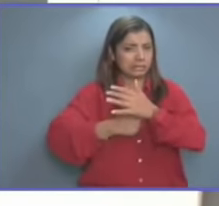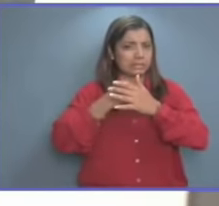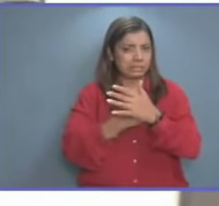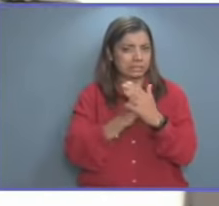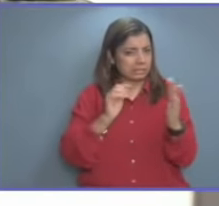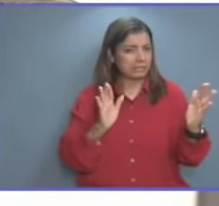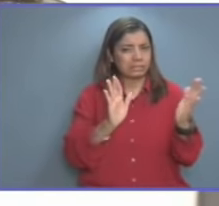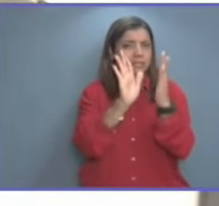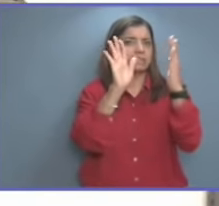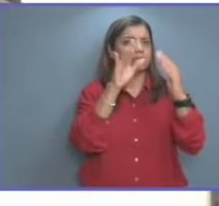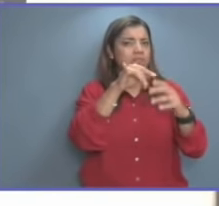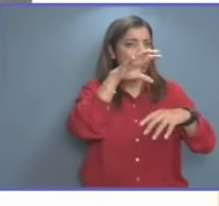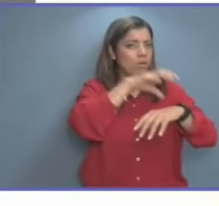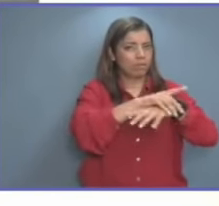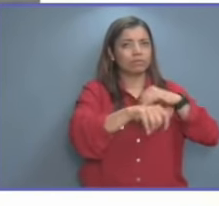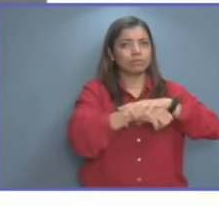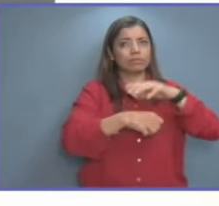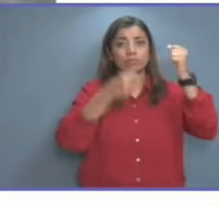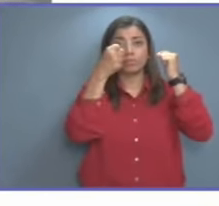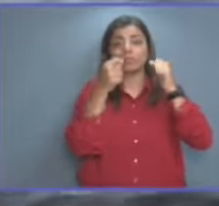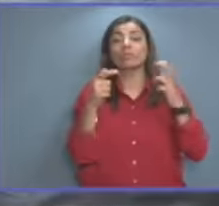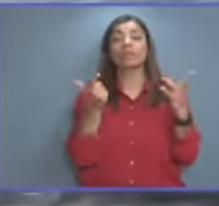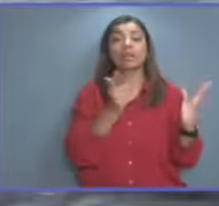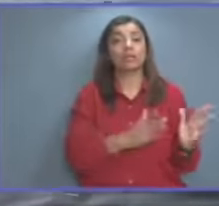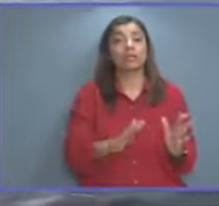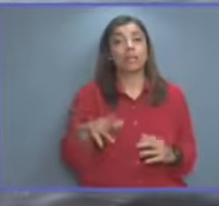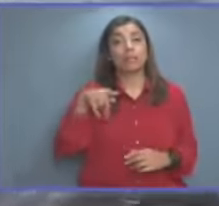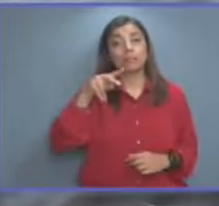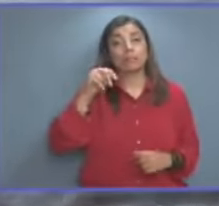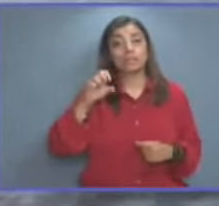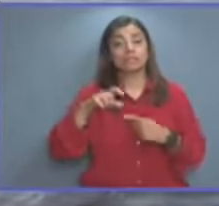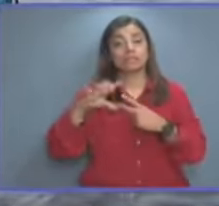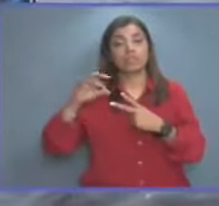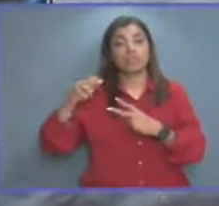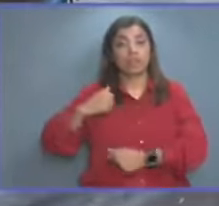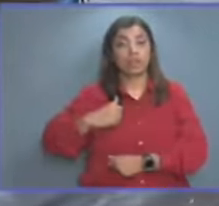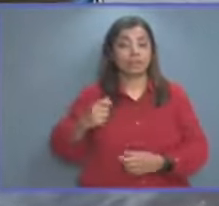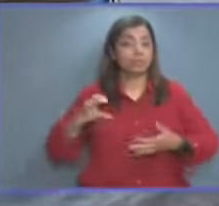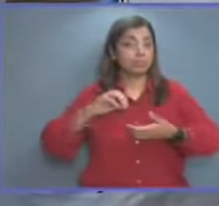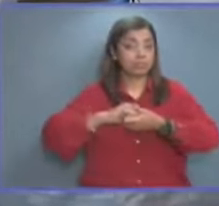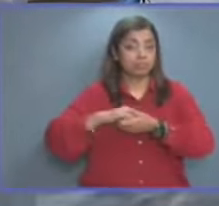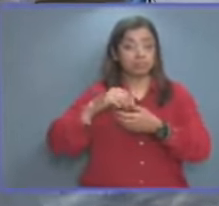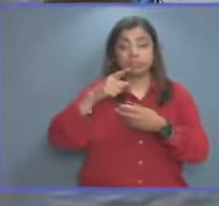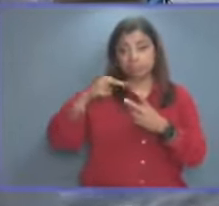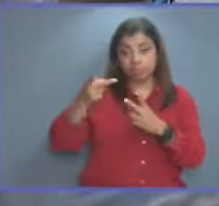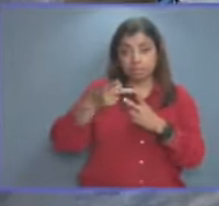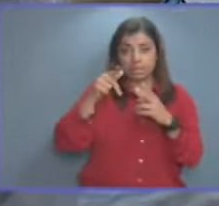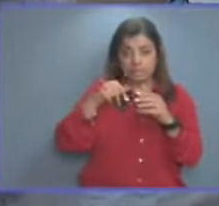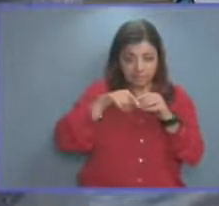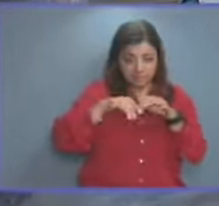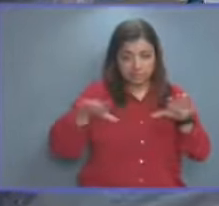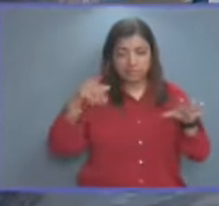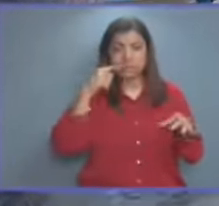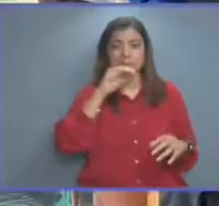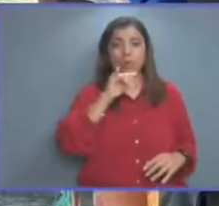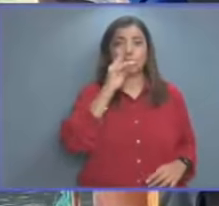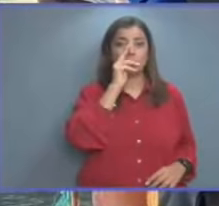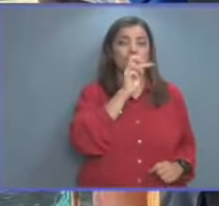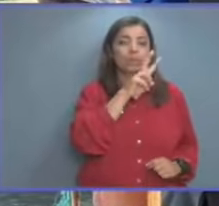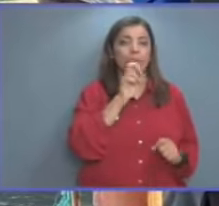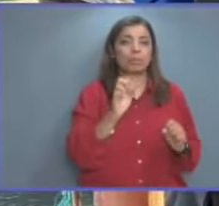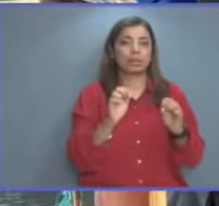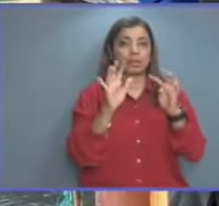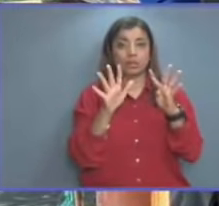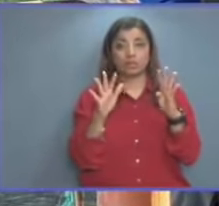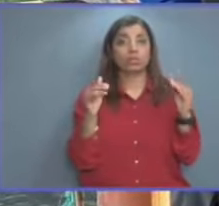continúa ejecutando el plan control territorial para seguir llevando mayor seguridad a la población desde que este plan fue implementado en junio de 2019